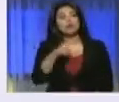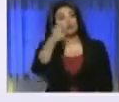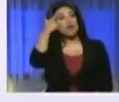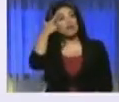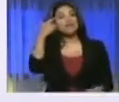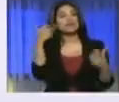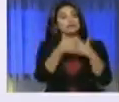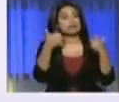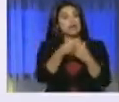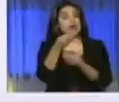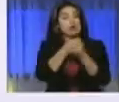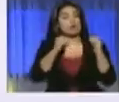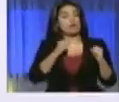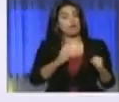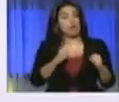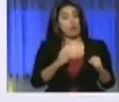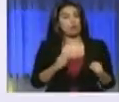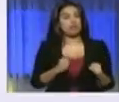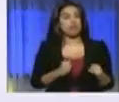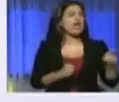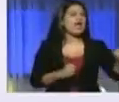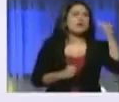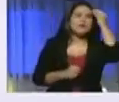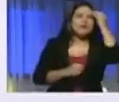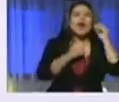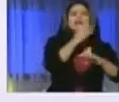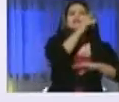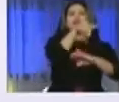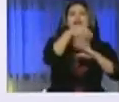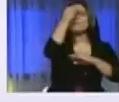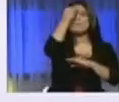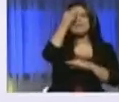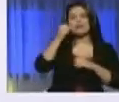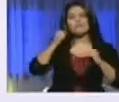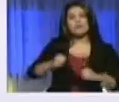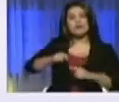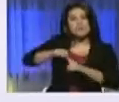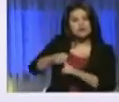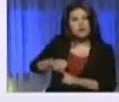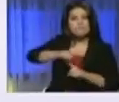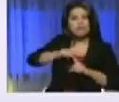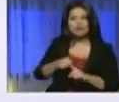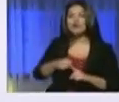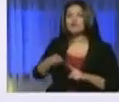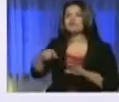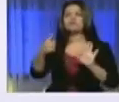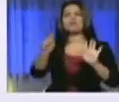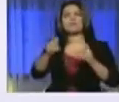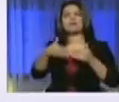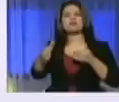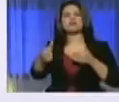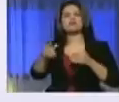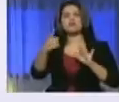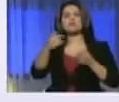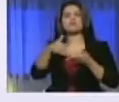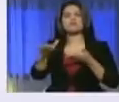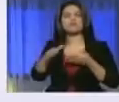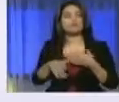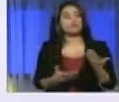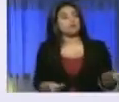a Maduro lo derrocamos, no pasa de 3 meses, no pasa de 4, no pasa de 6. Bueno, sigan ustedes haciendo sus